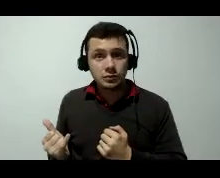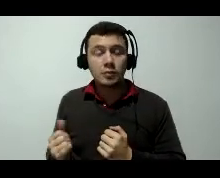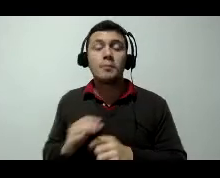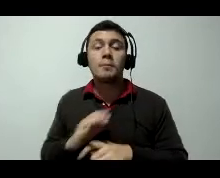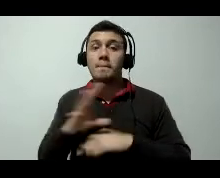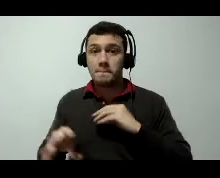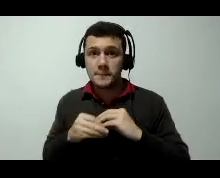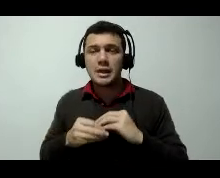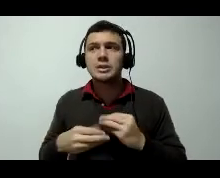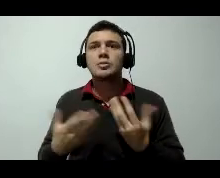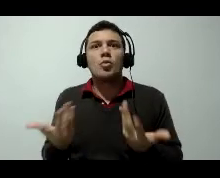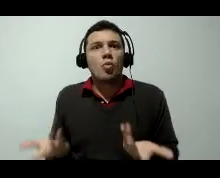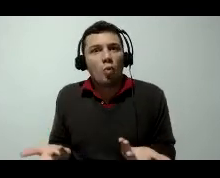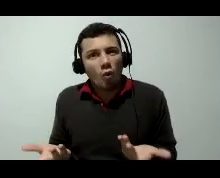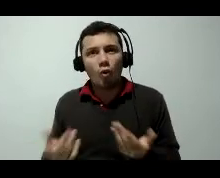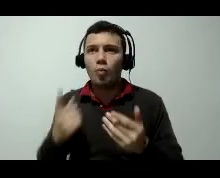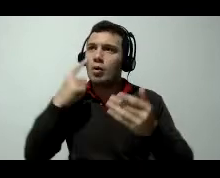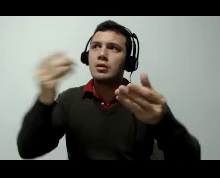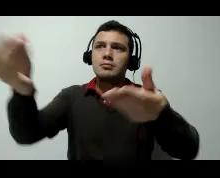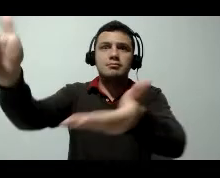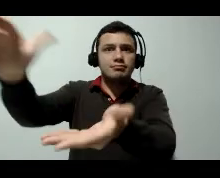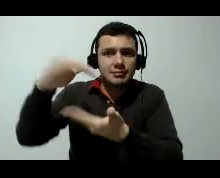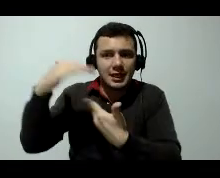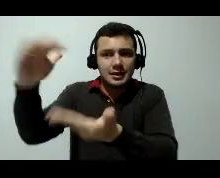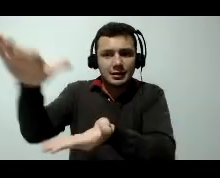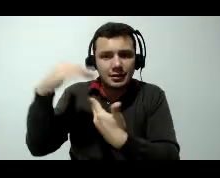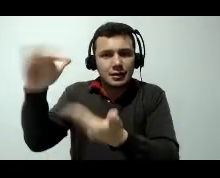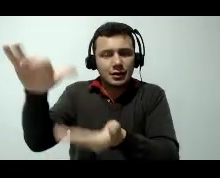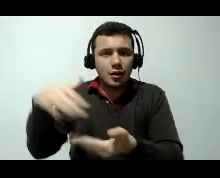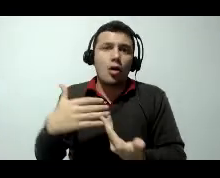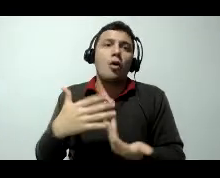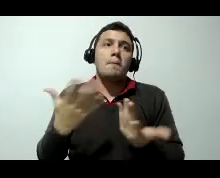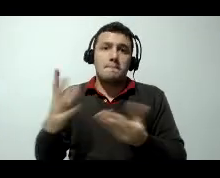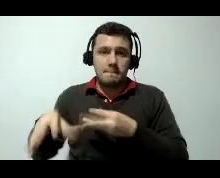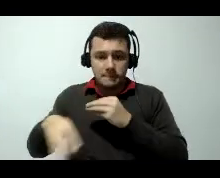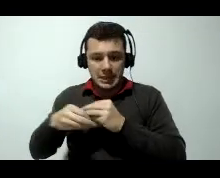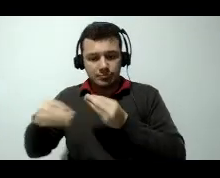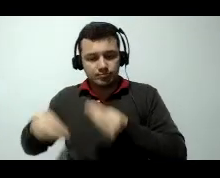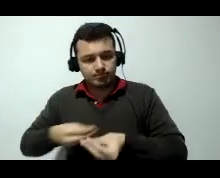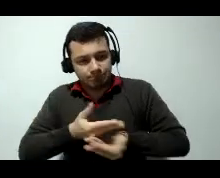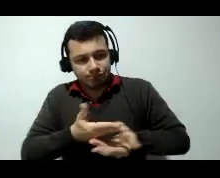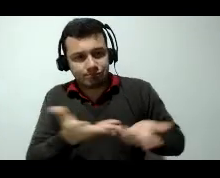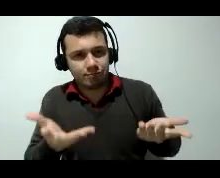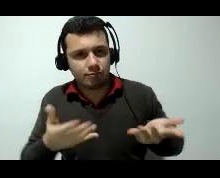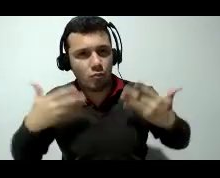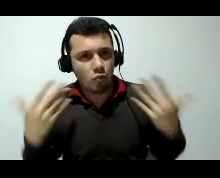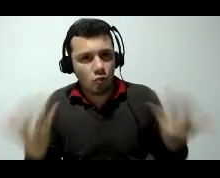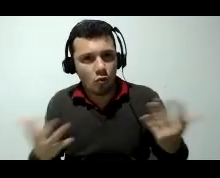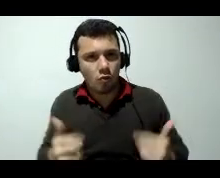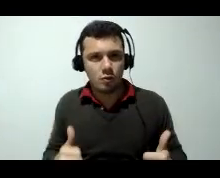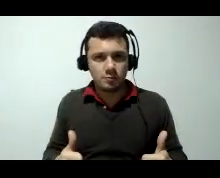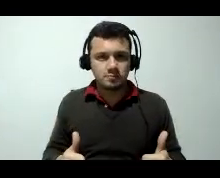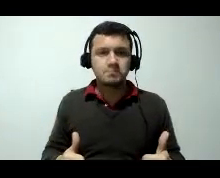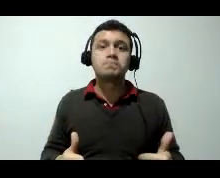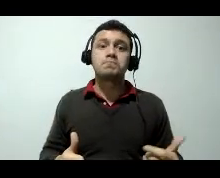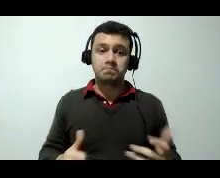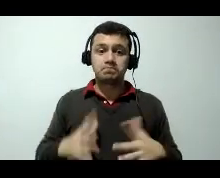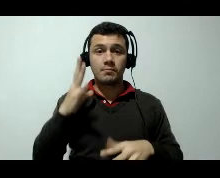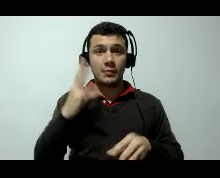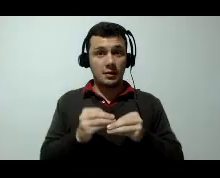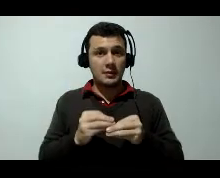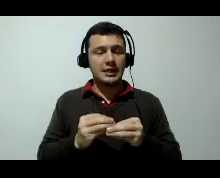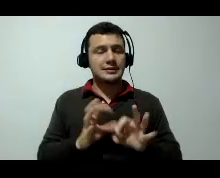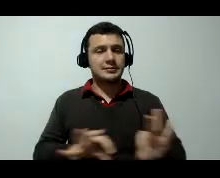todo el tiempo que yo tenga la existencia de los elementos de protección personal. Adicional a eso, debo proyectar la tasa